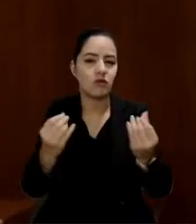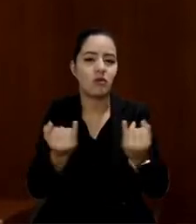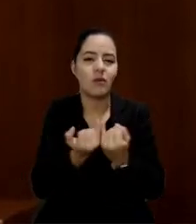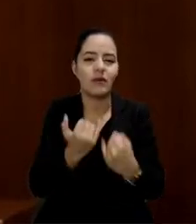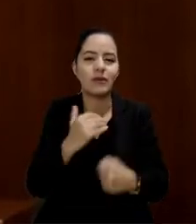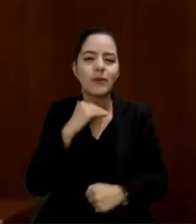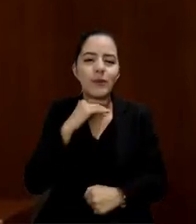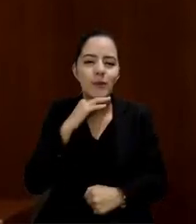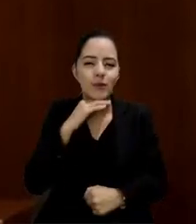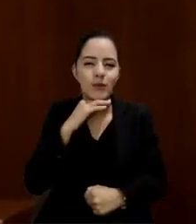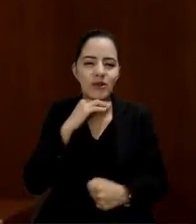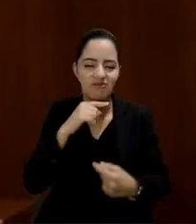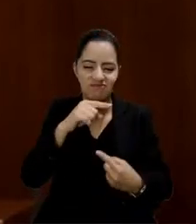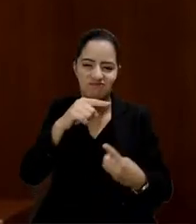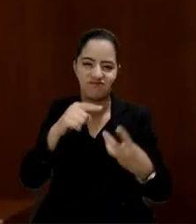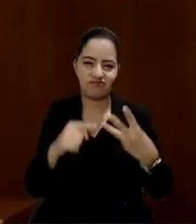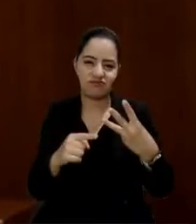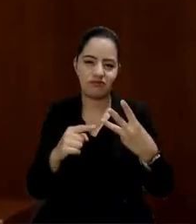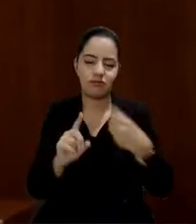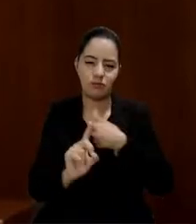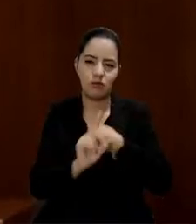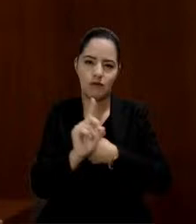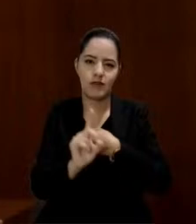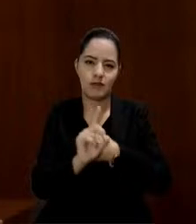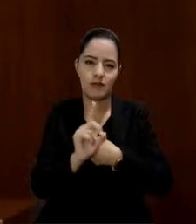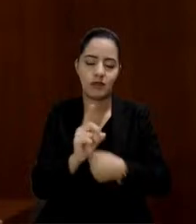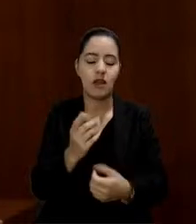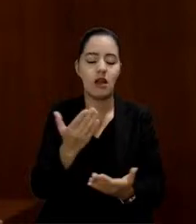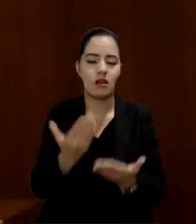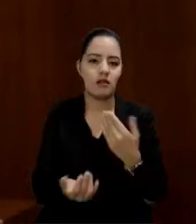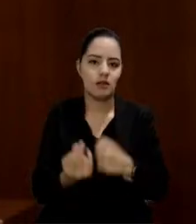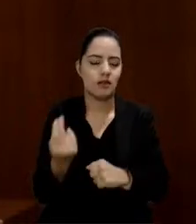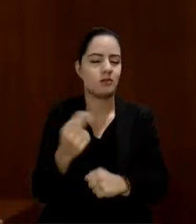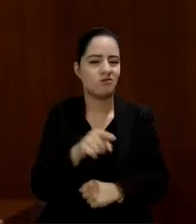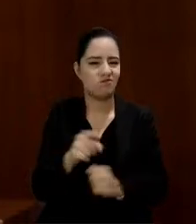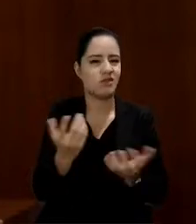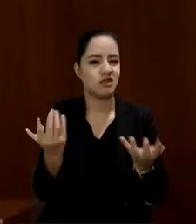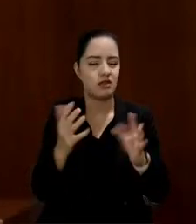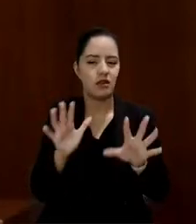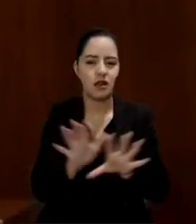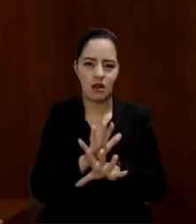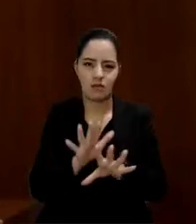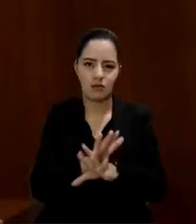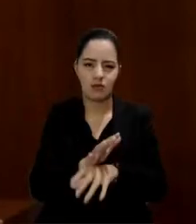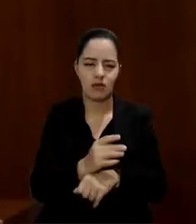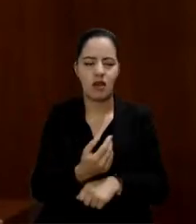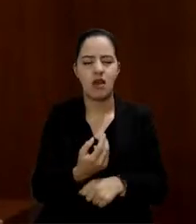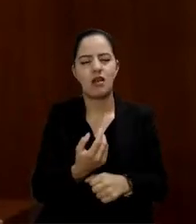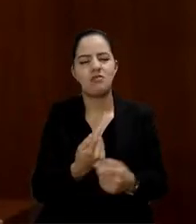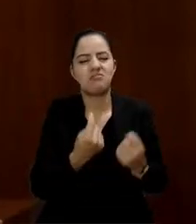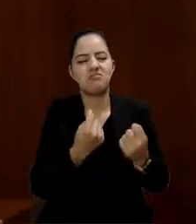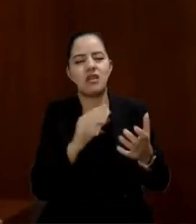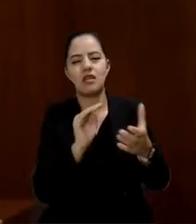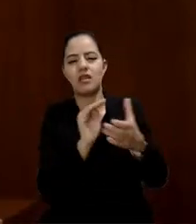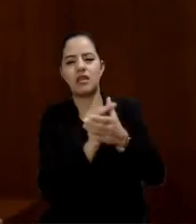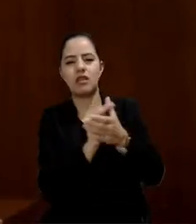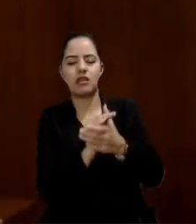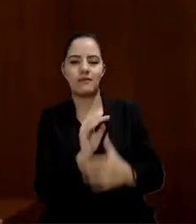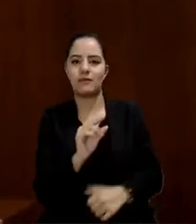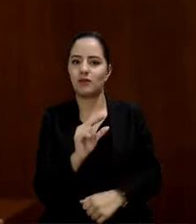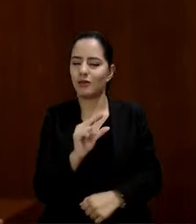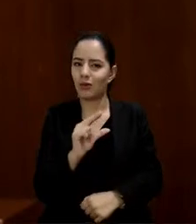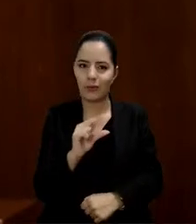es urgente adoptar medidas para combatir el cambio climático. Ya no se puede ignorar las señales de alarma. Es urgente